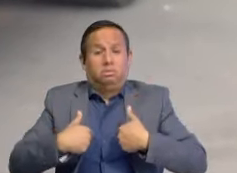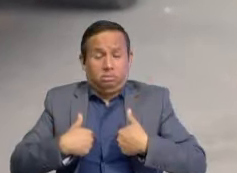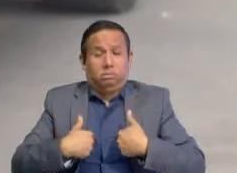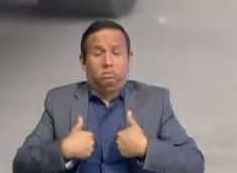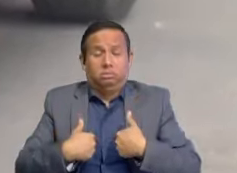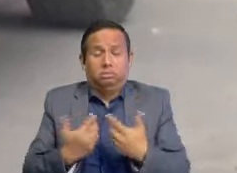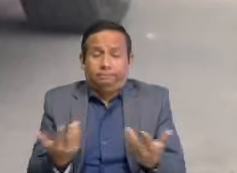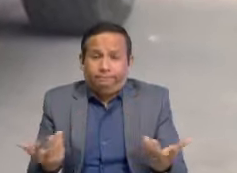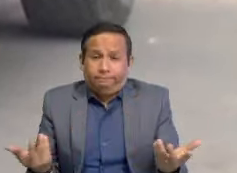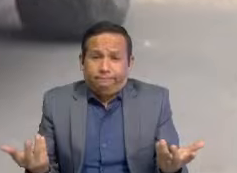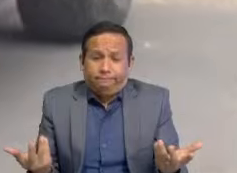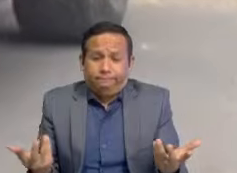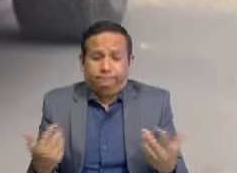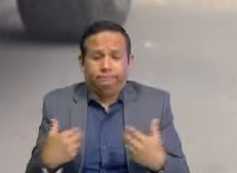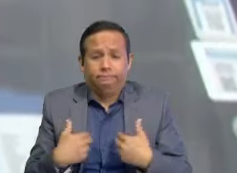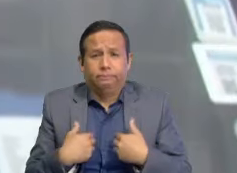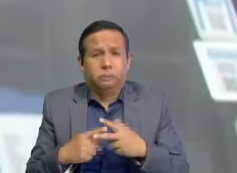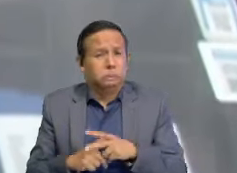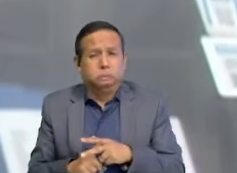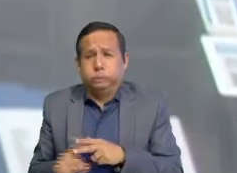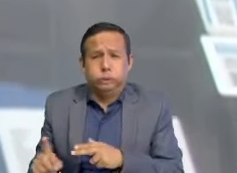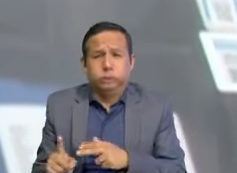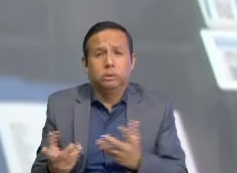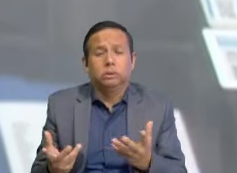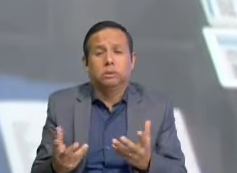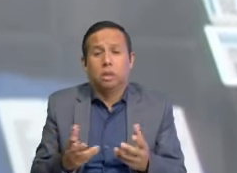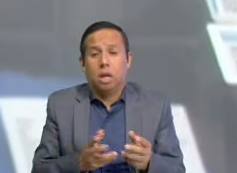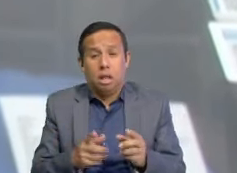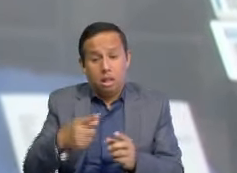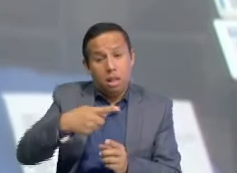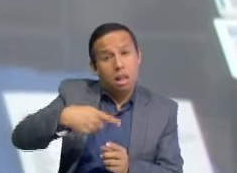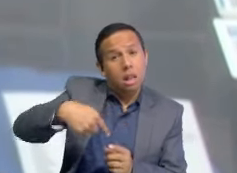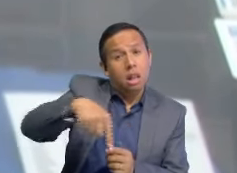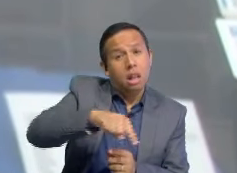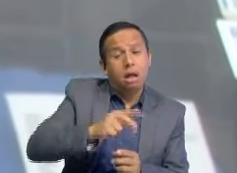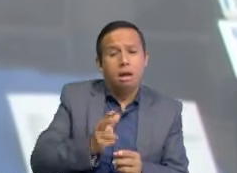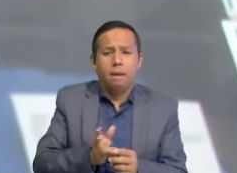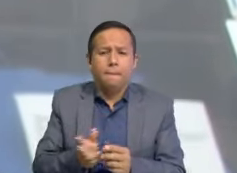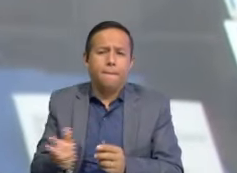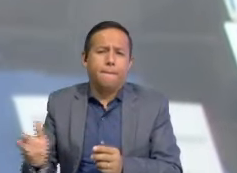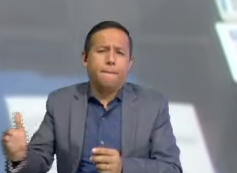cosa interceptar. Justo salí del redondel y como es zona peligrosa, zona